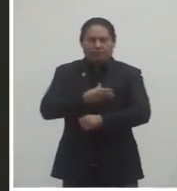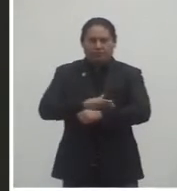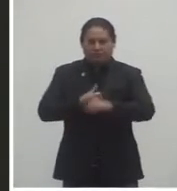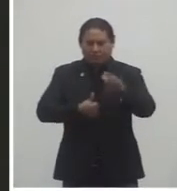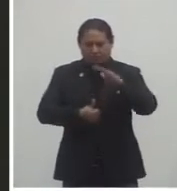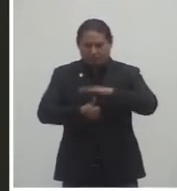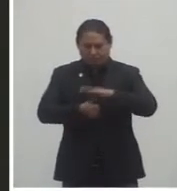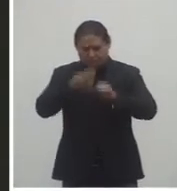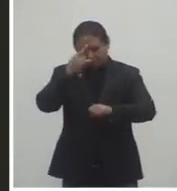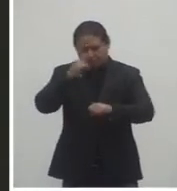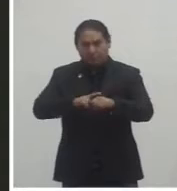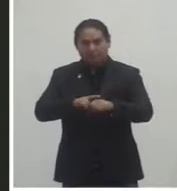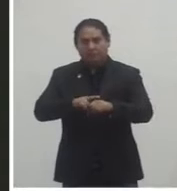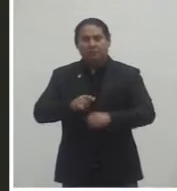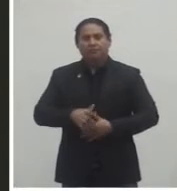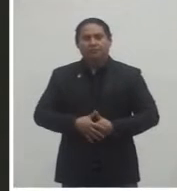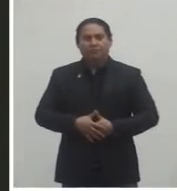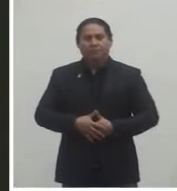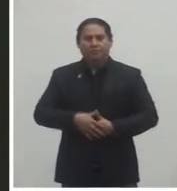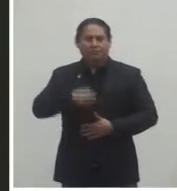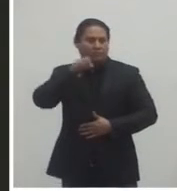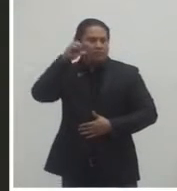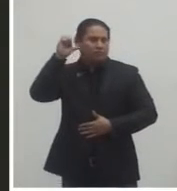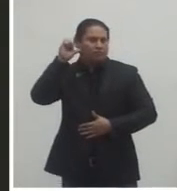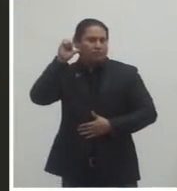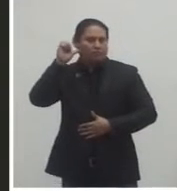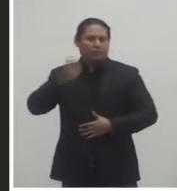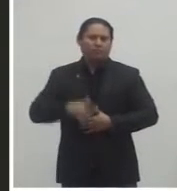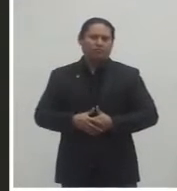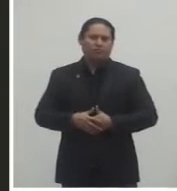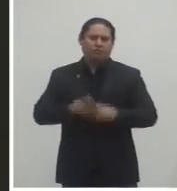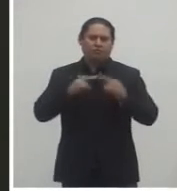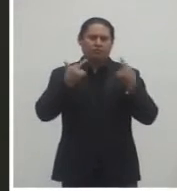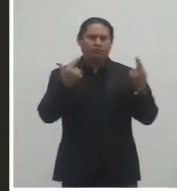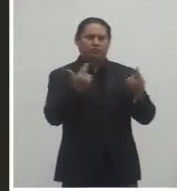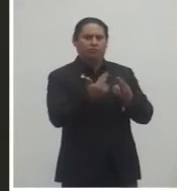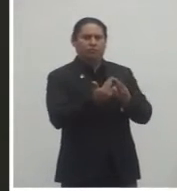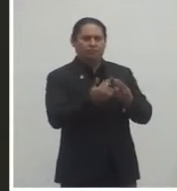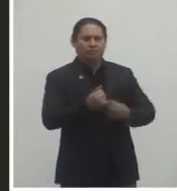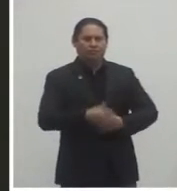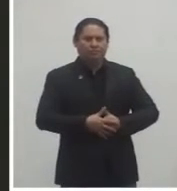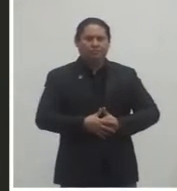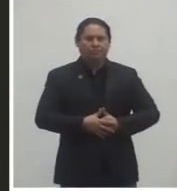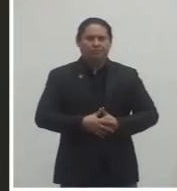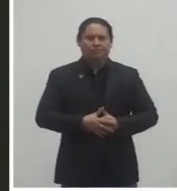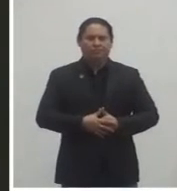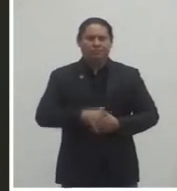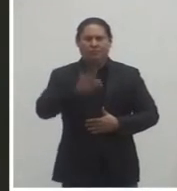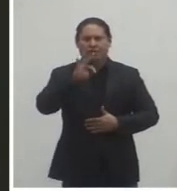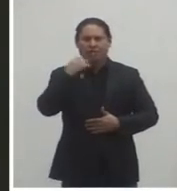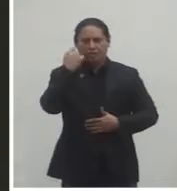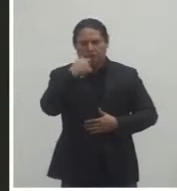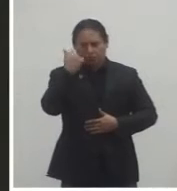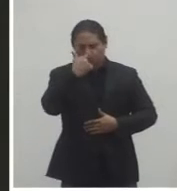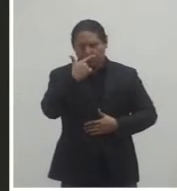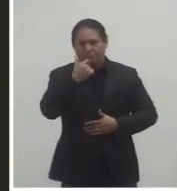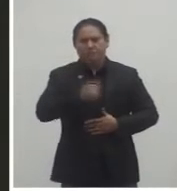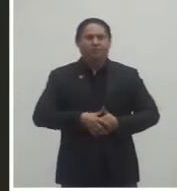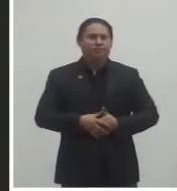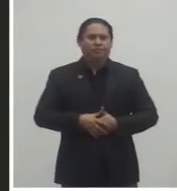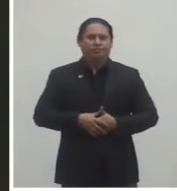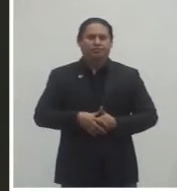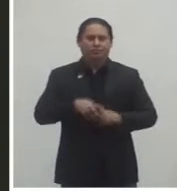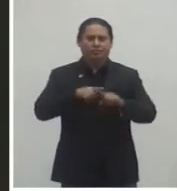mesa directiva. Fíjense que ayer estuve reunido más de 3 horas